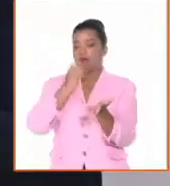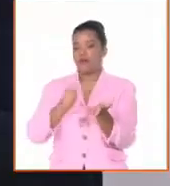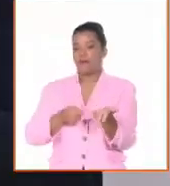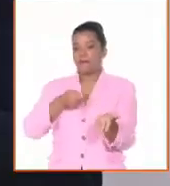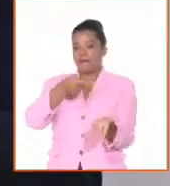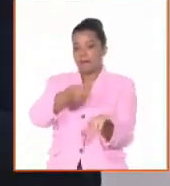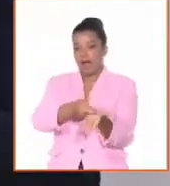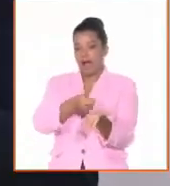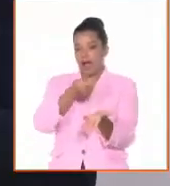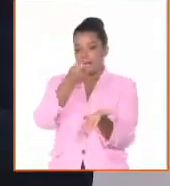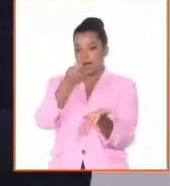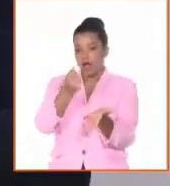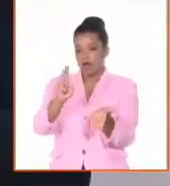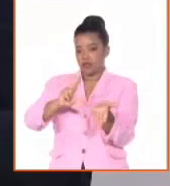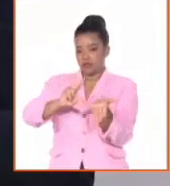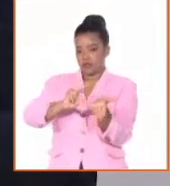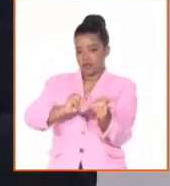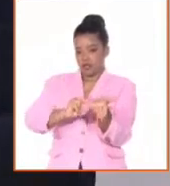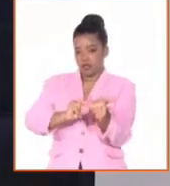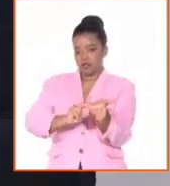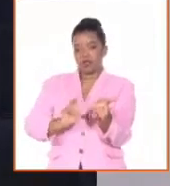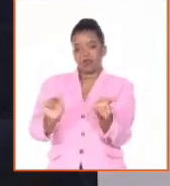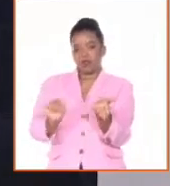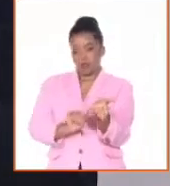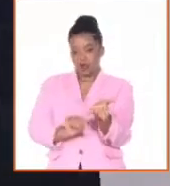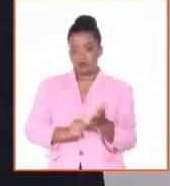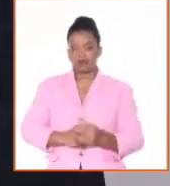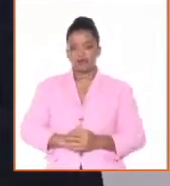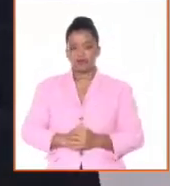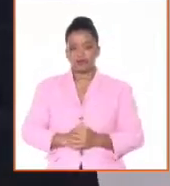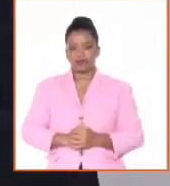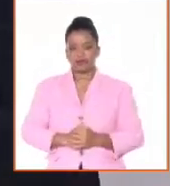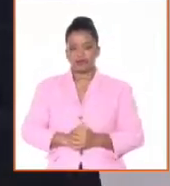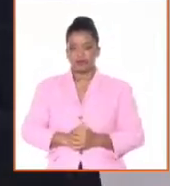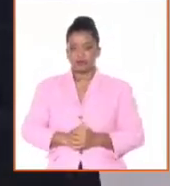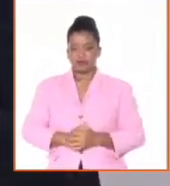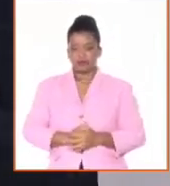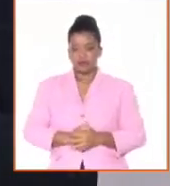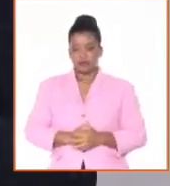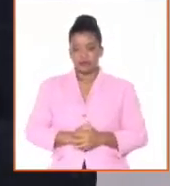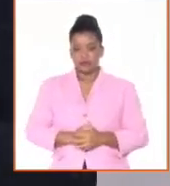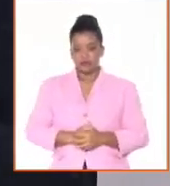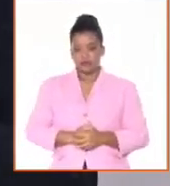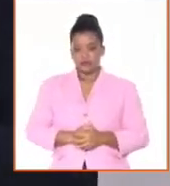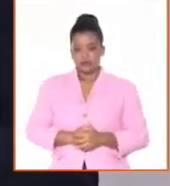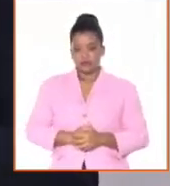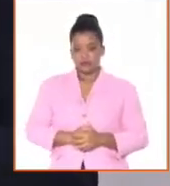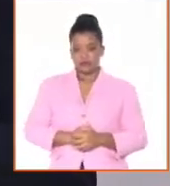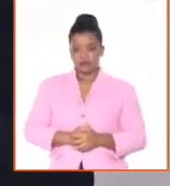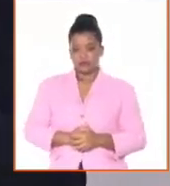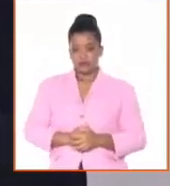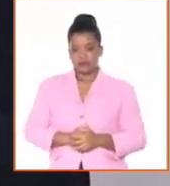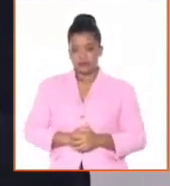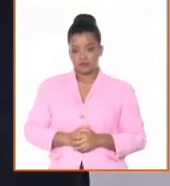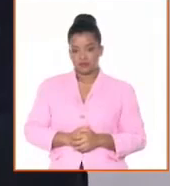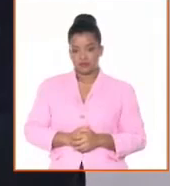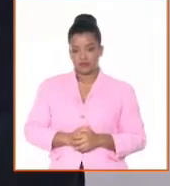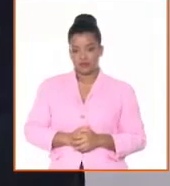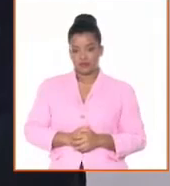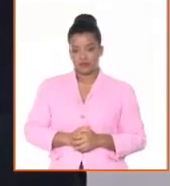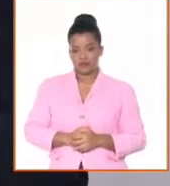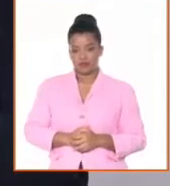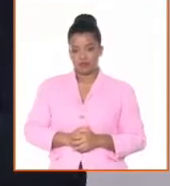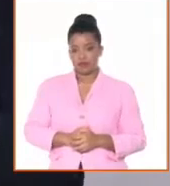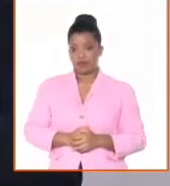hace efectivo el pago del impuesto en las notarías o en los bufetes especializados de manera que en